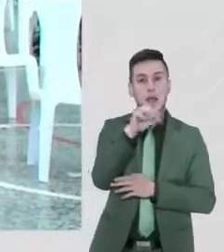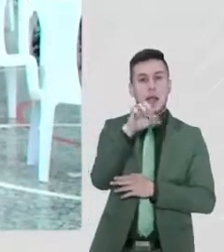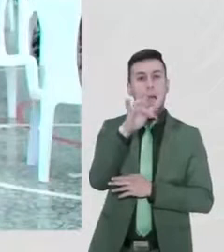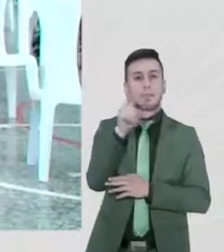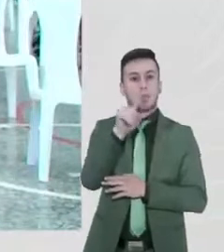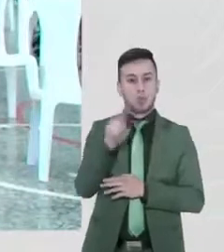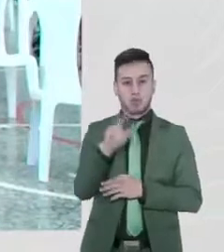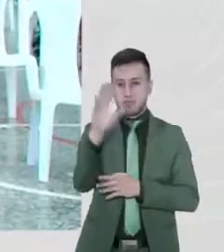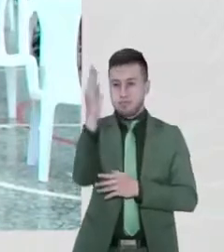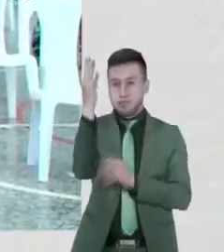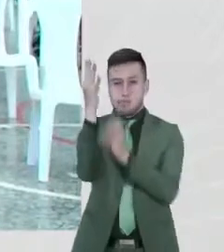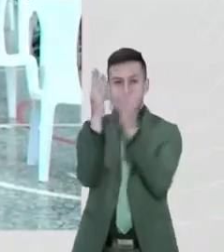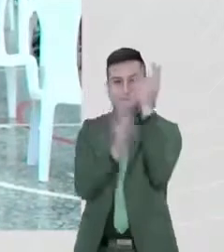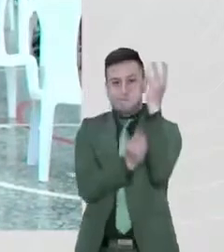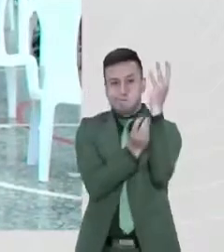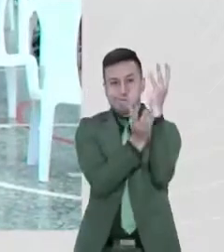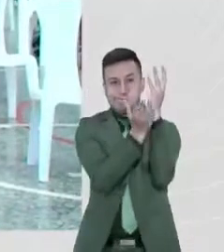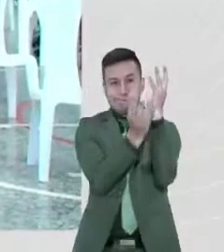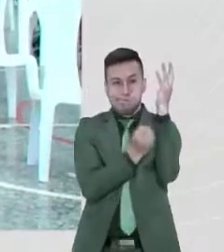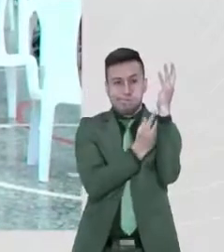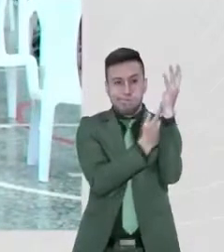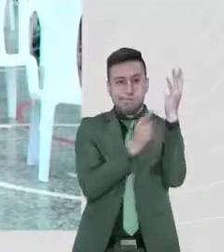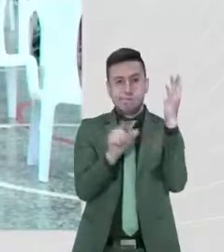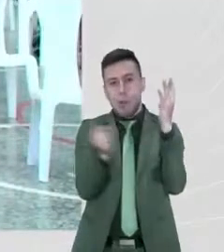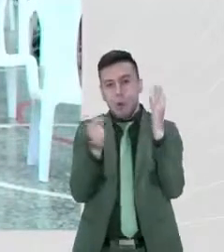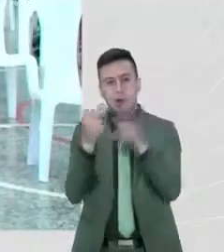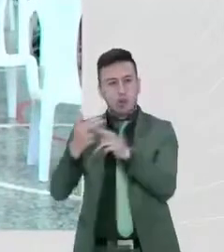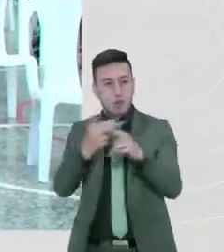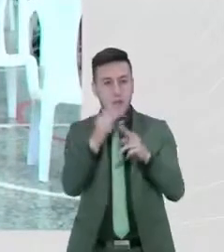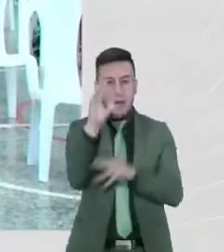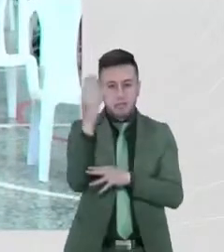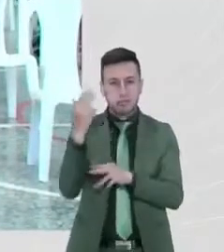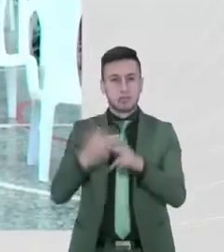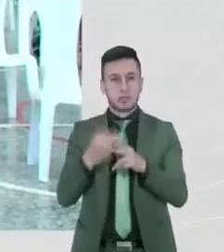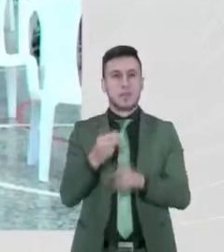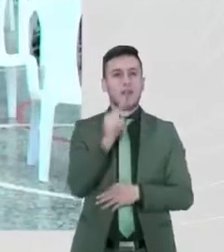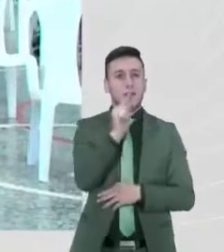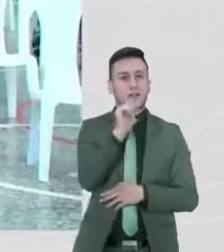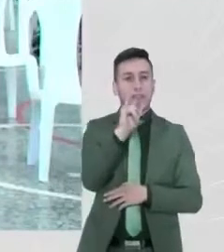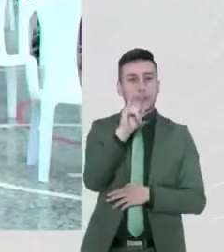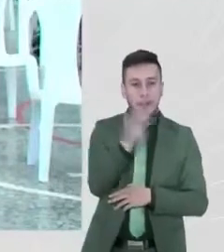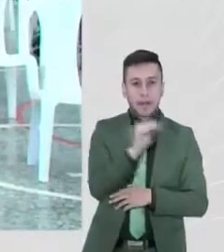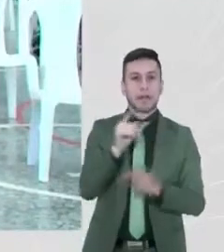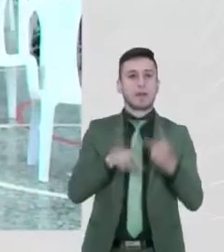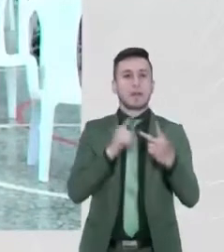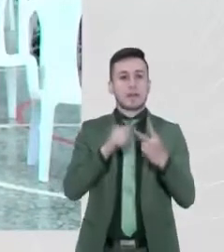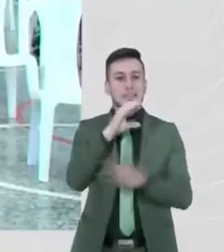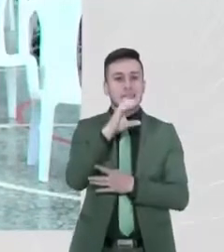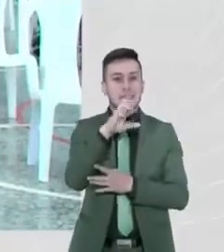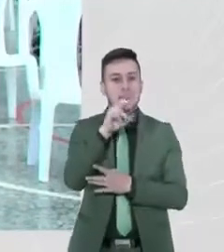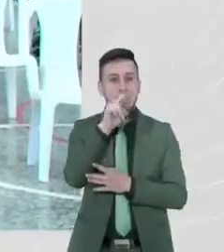pencos en esta región, el mortiño, los ayuelos, el higo, las motuas, el fique, los cerezos. Por la